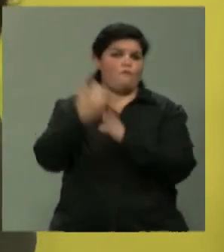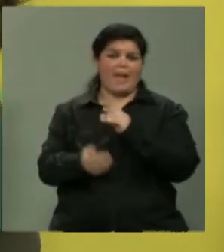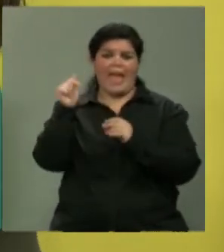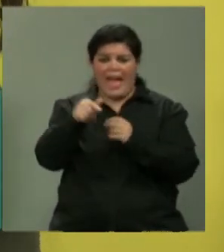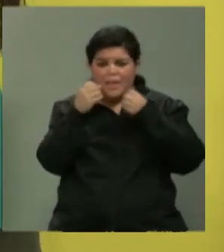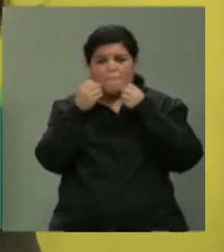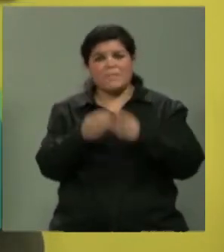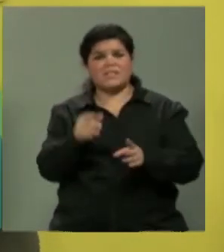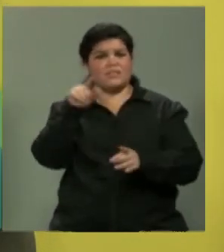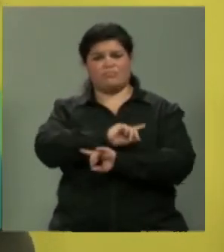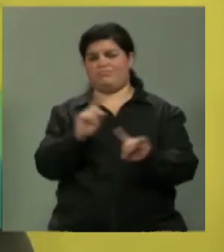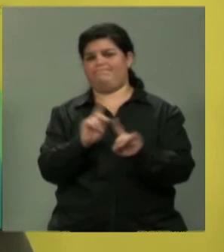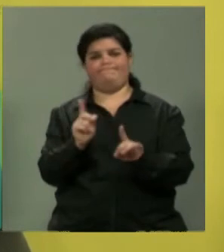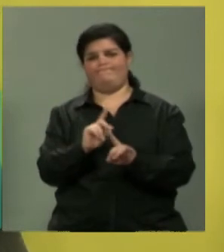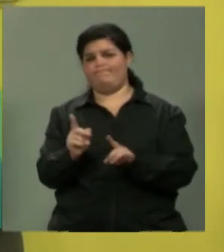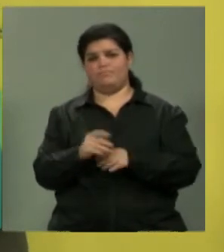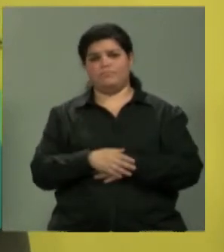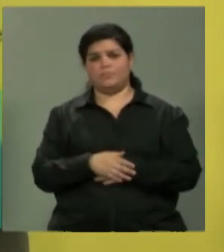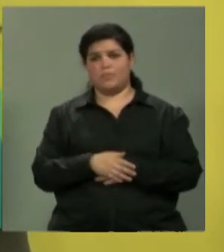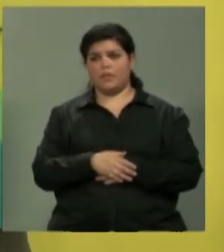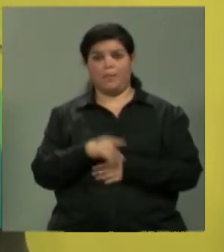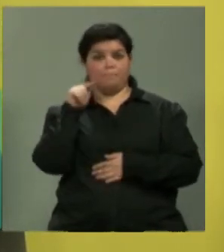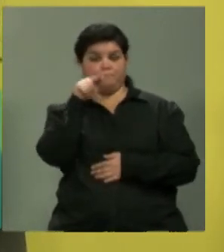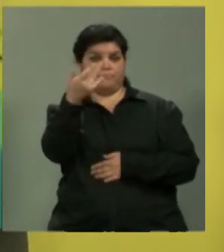discusión. Recién acá él decía